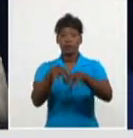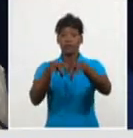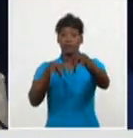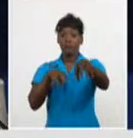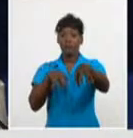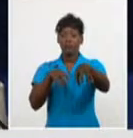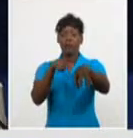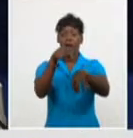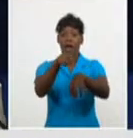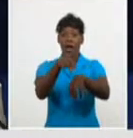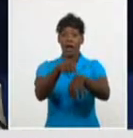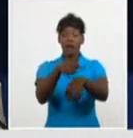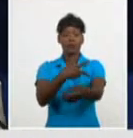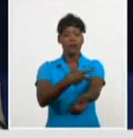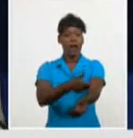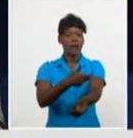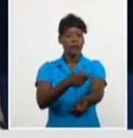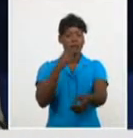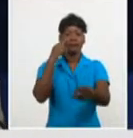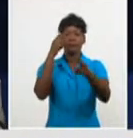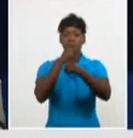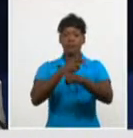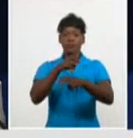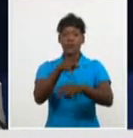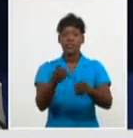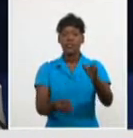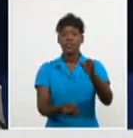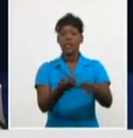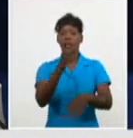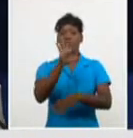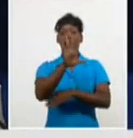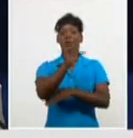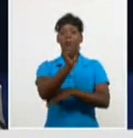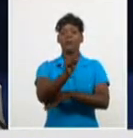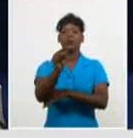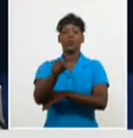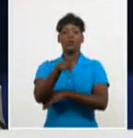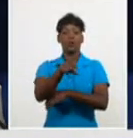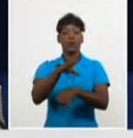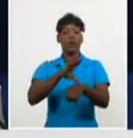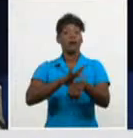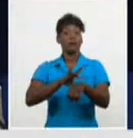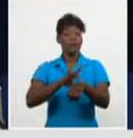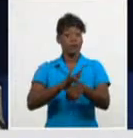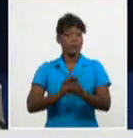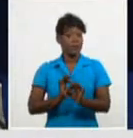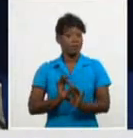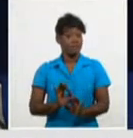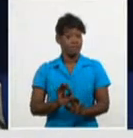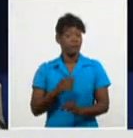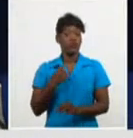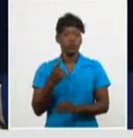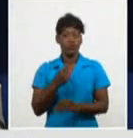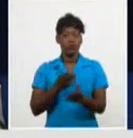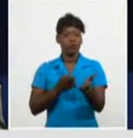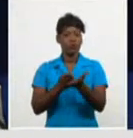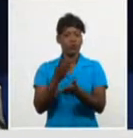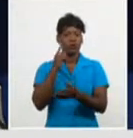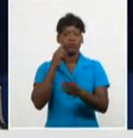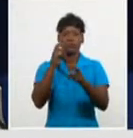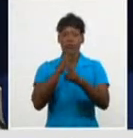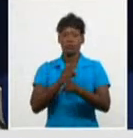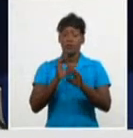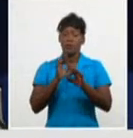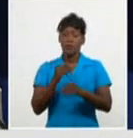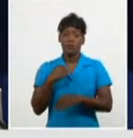se ha hecho el diagnóstico en los primeros días de haber arribado a nuestro país. Eso es lo que yo puedo decir en